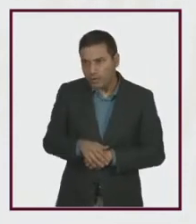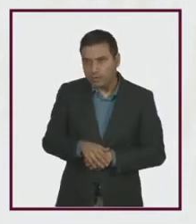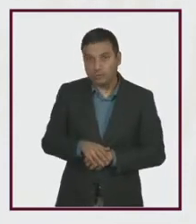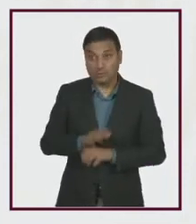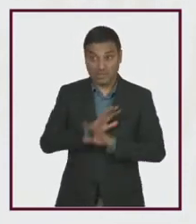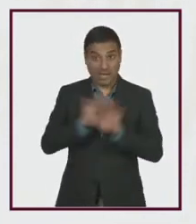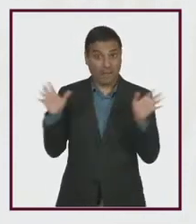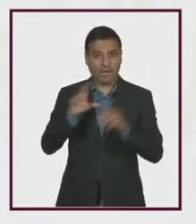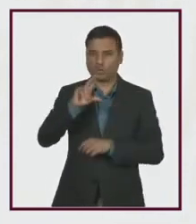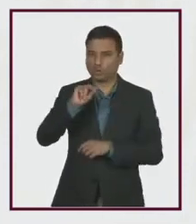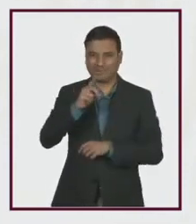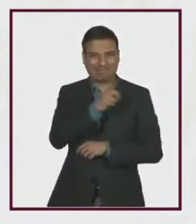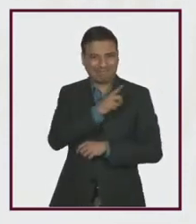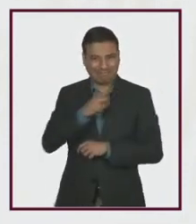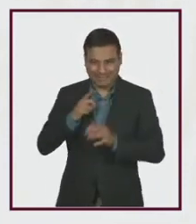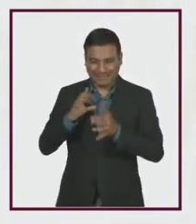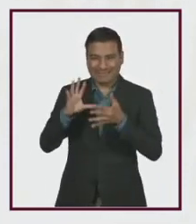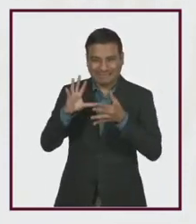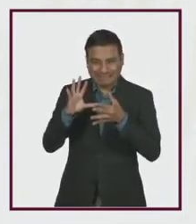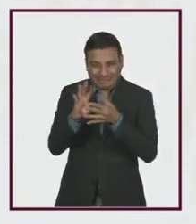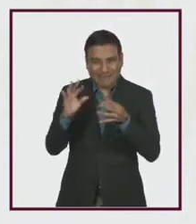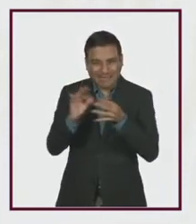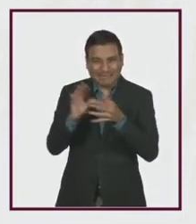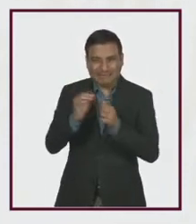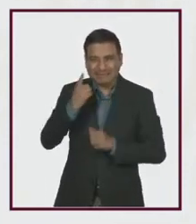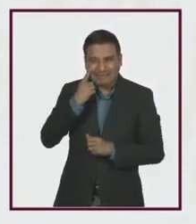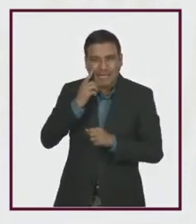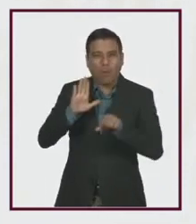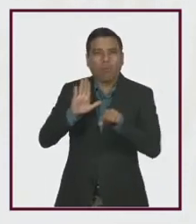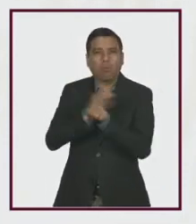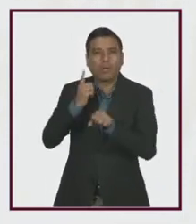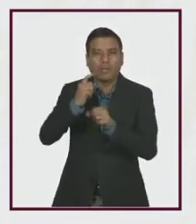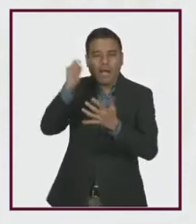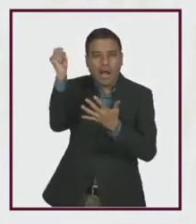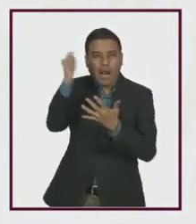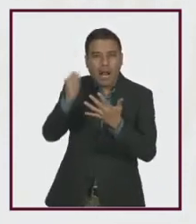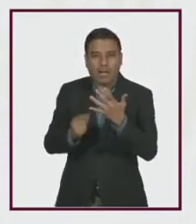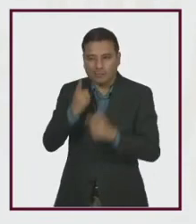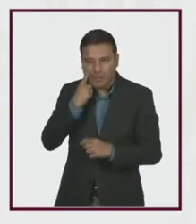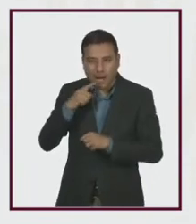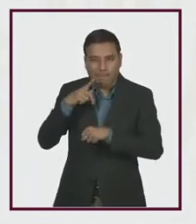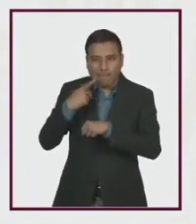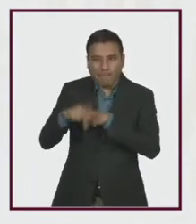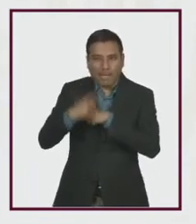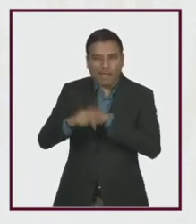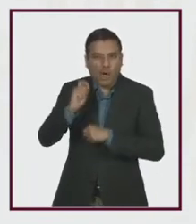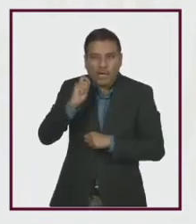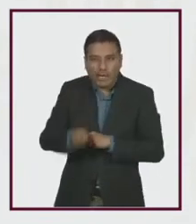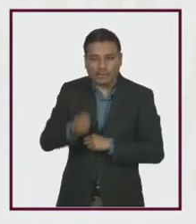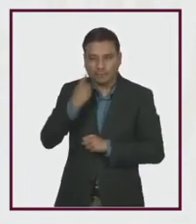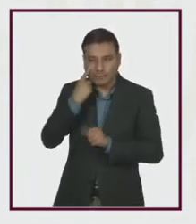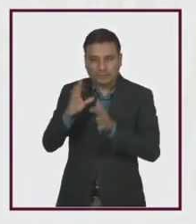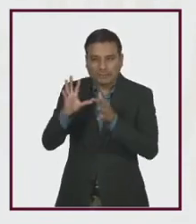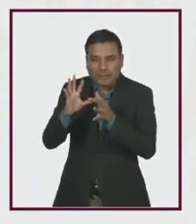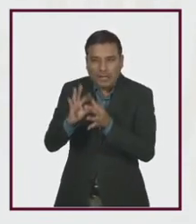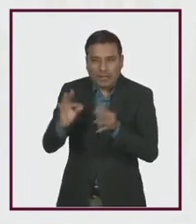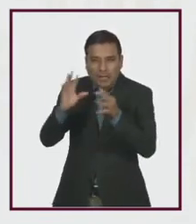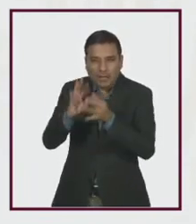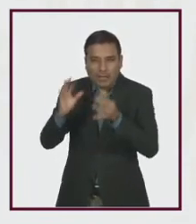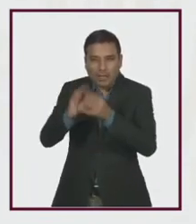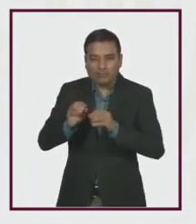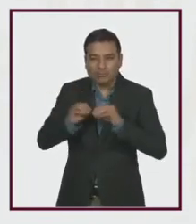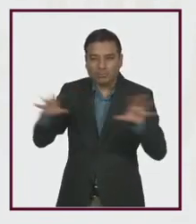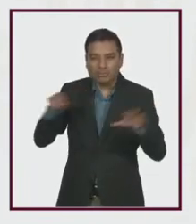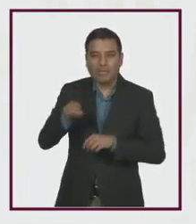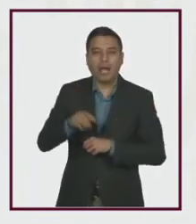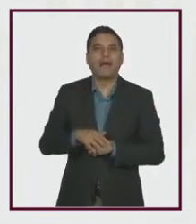sino existen todas estas situaciones que te ponen en mayor riesgo a ti como niña, niño, adolescente, si